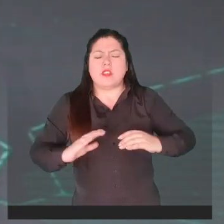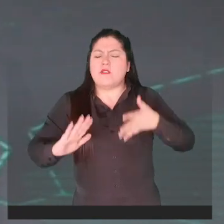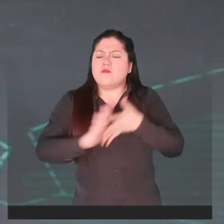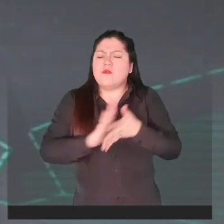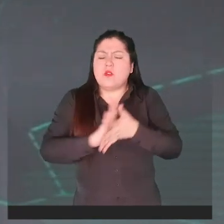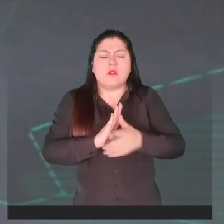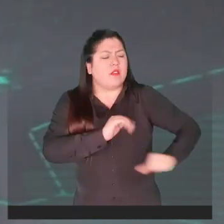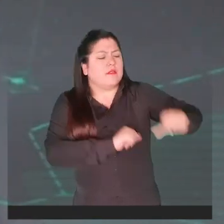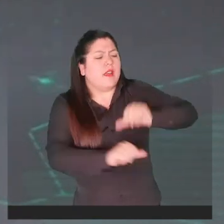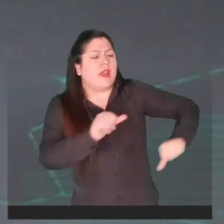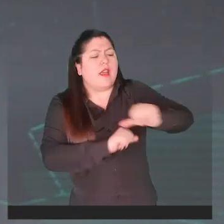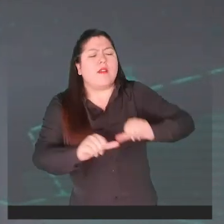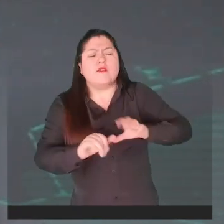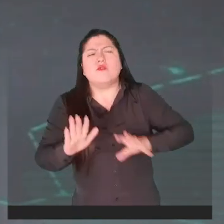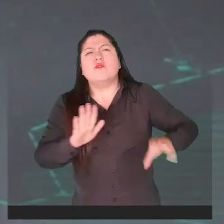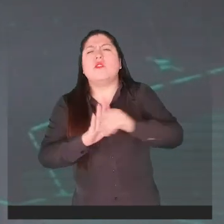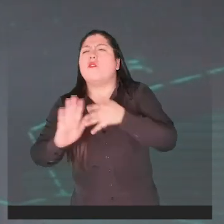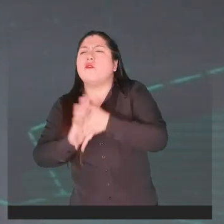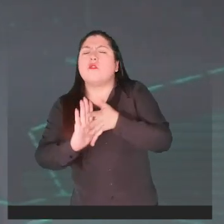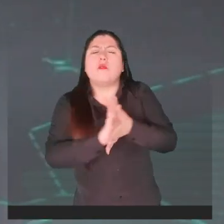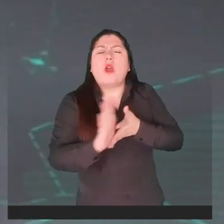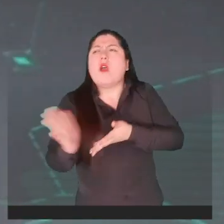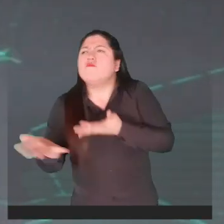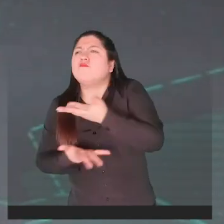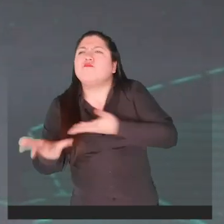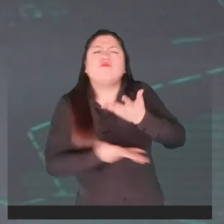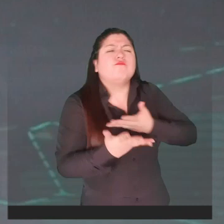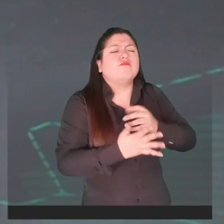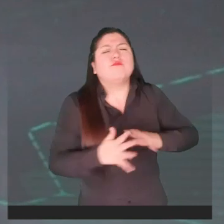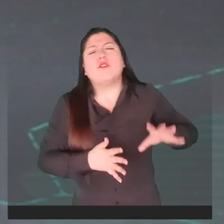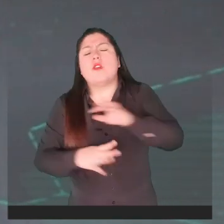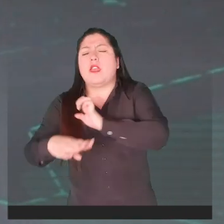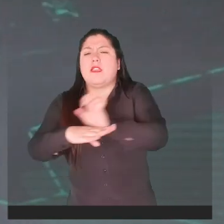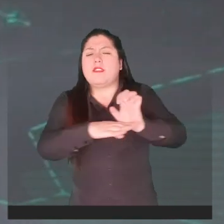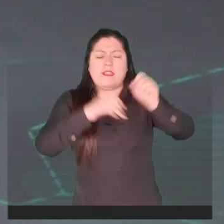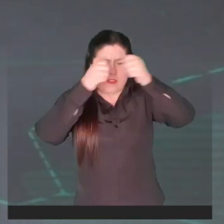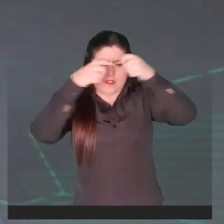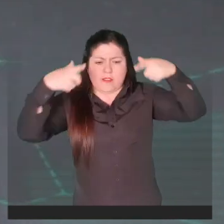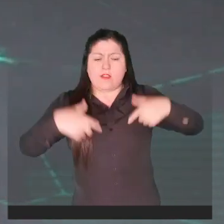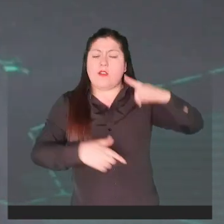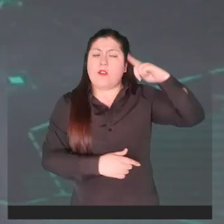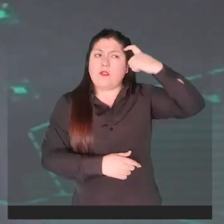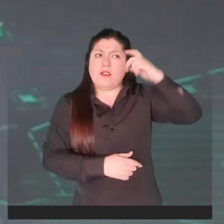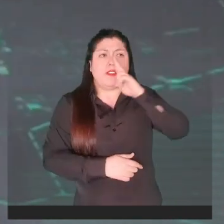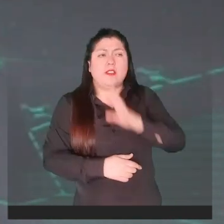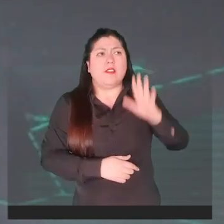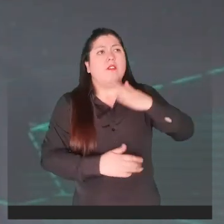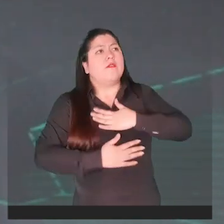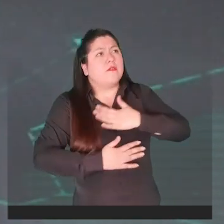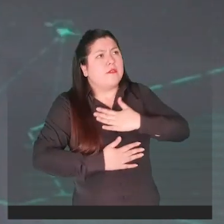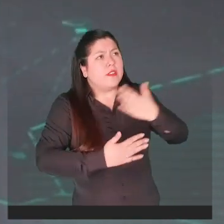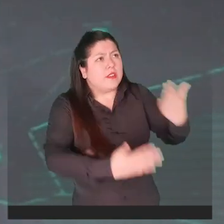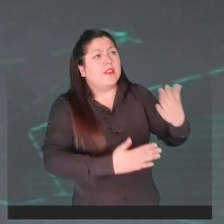de datos interactivas entre todas las dependencias. Y esta cédula es un camino para materializarlo. Felicitaciones,